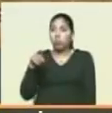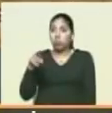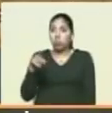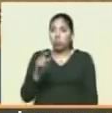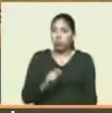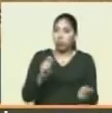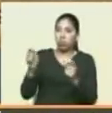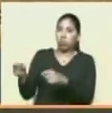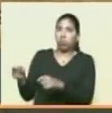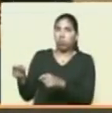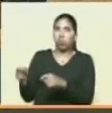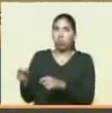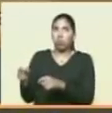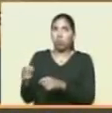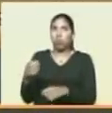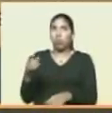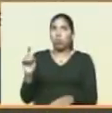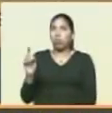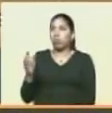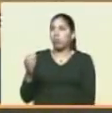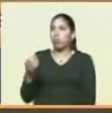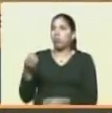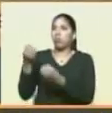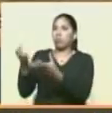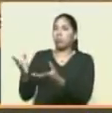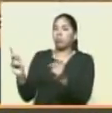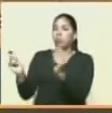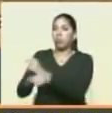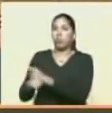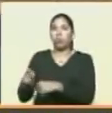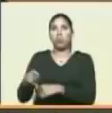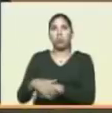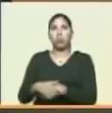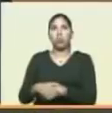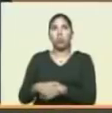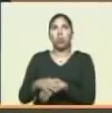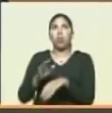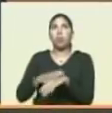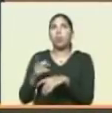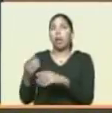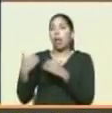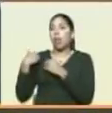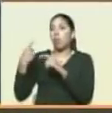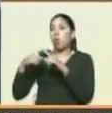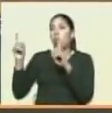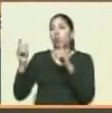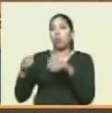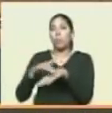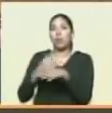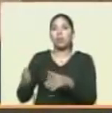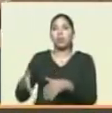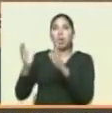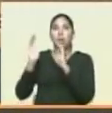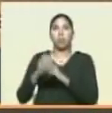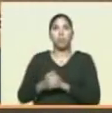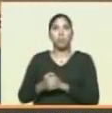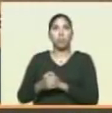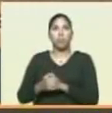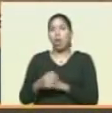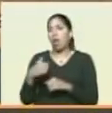arrimo a Arroz del Alba, por ejemplo, que tiene una planta transformadora, porque depende de otro ministerio. Y se lo llevo a quien me dé la